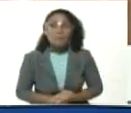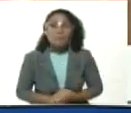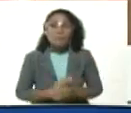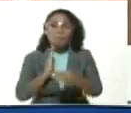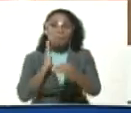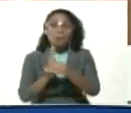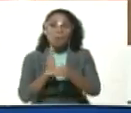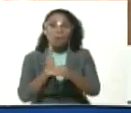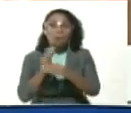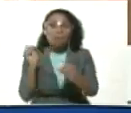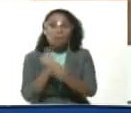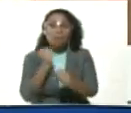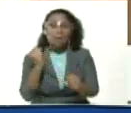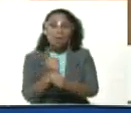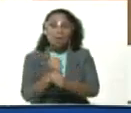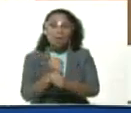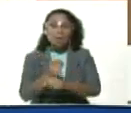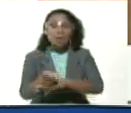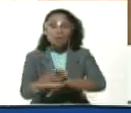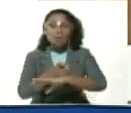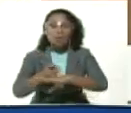interfiere en la obra del gobernador,